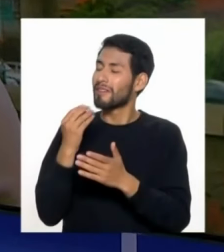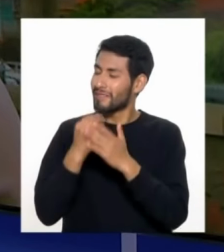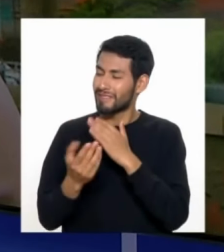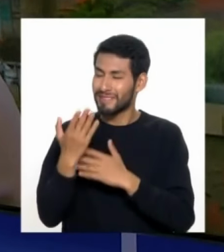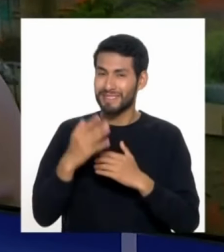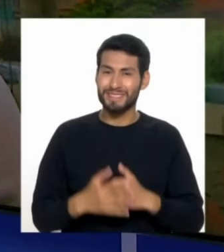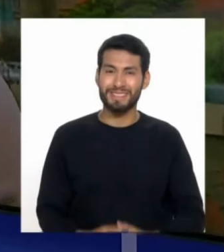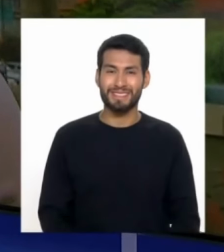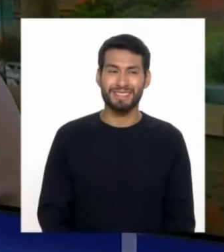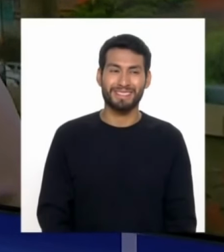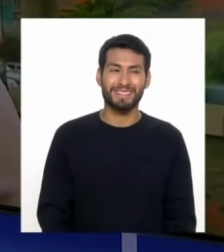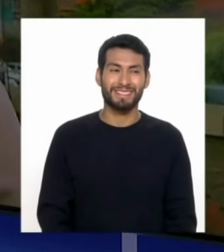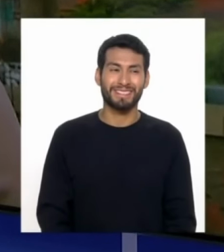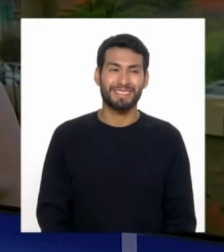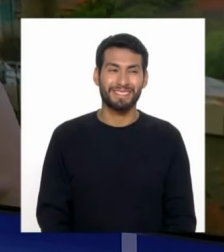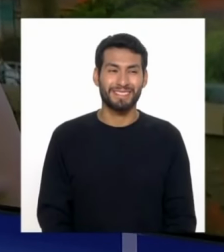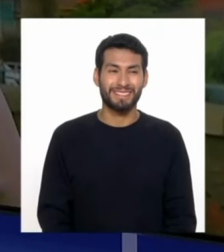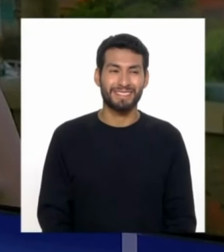días.